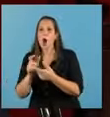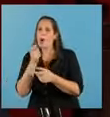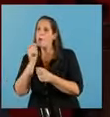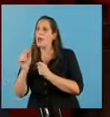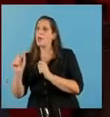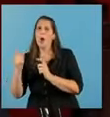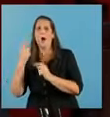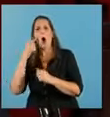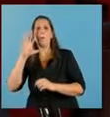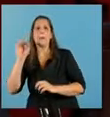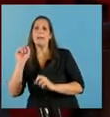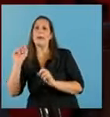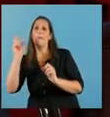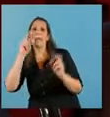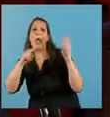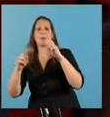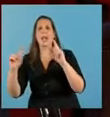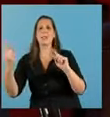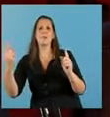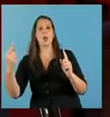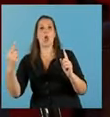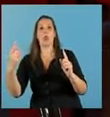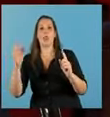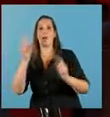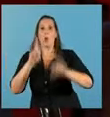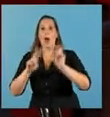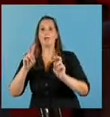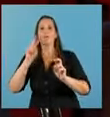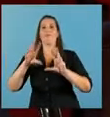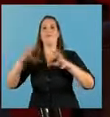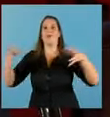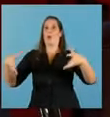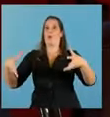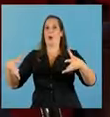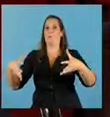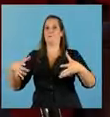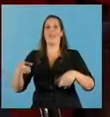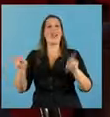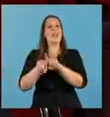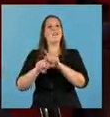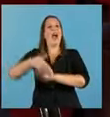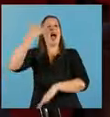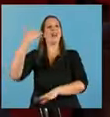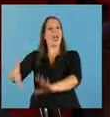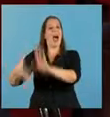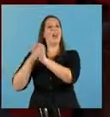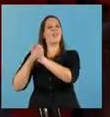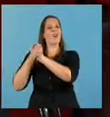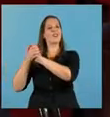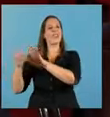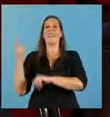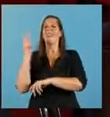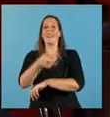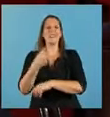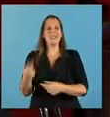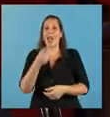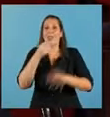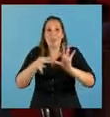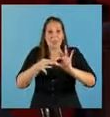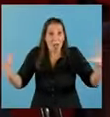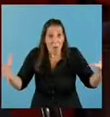establecen iniciativas superadoras del conjunto. Supo decir Alfonsín que nuestra democracia solo funcionará cuando